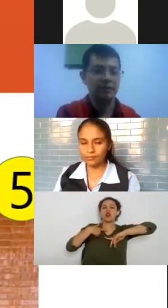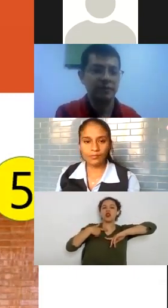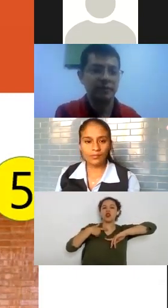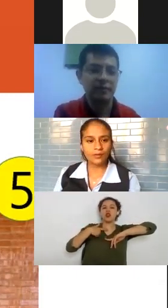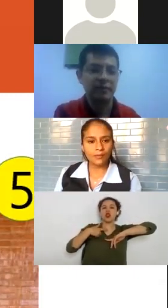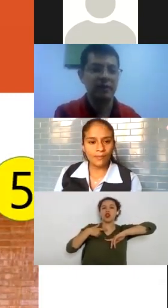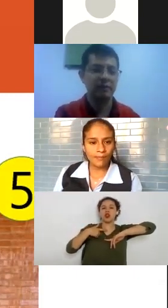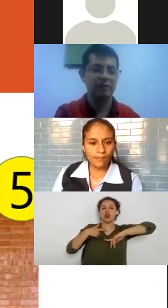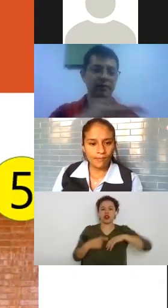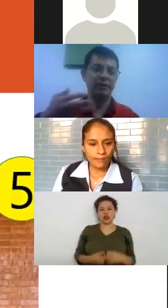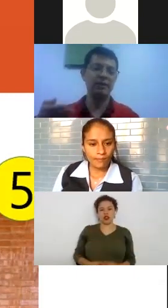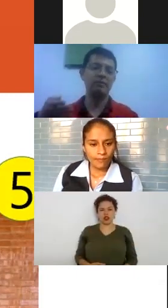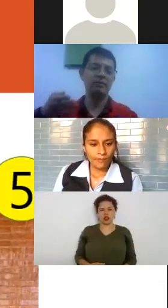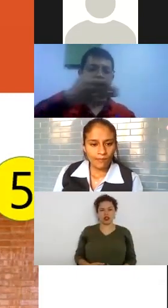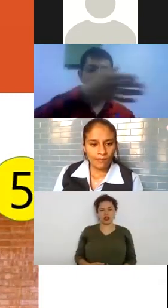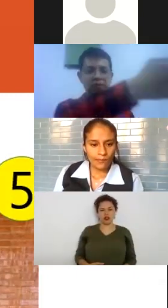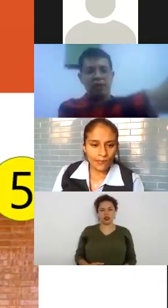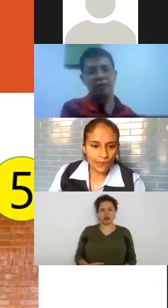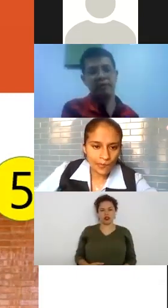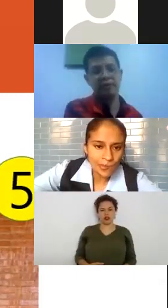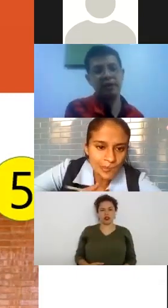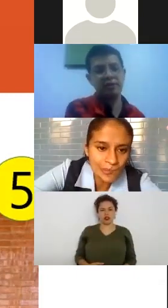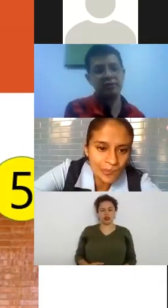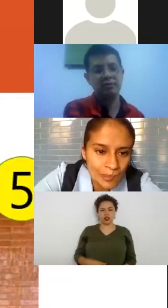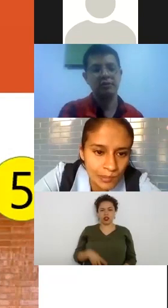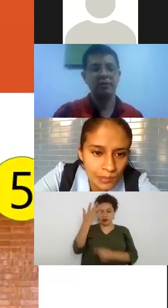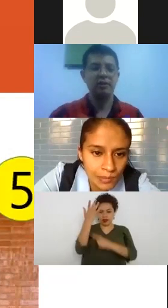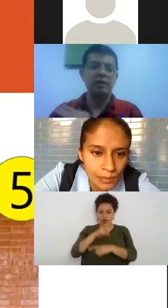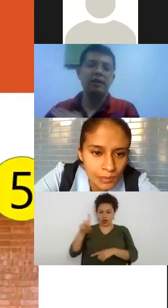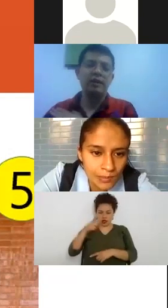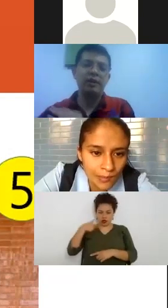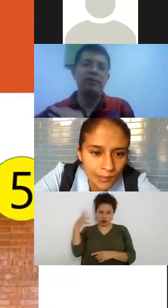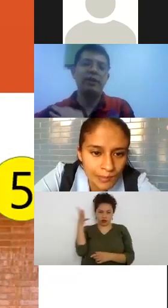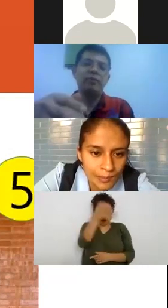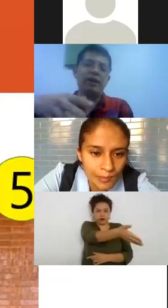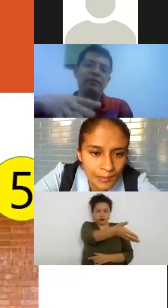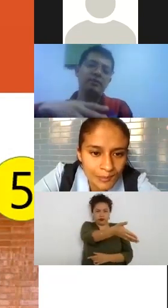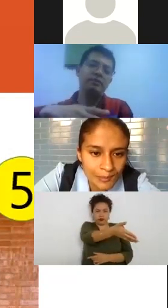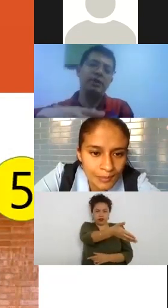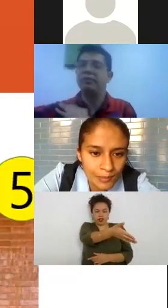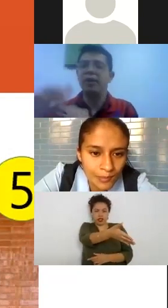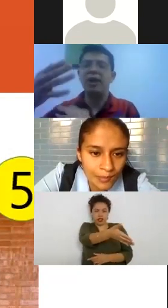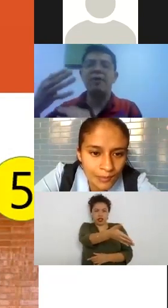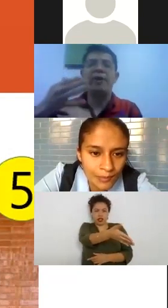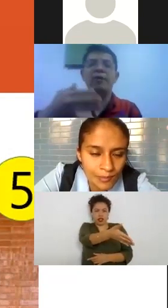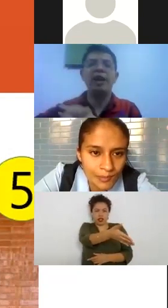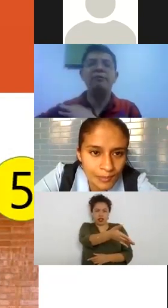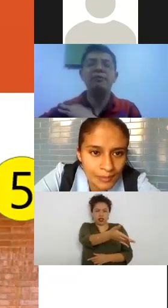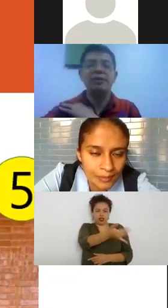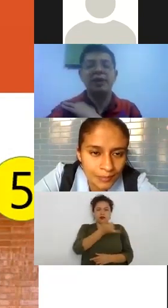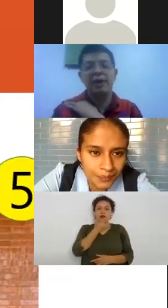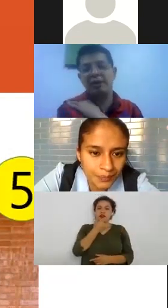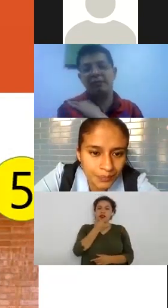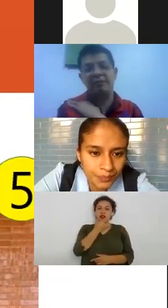estire. Es decir, estiro mi brazo derecho y voy a tomar el